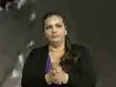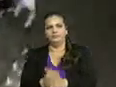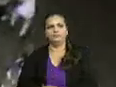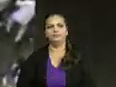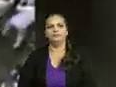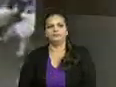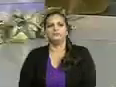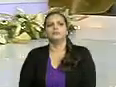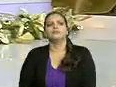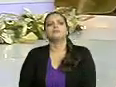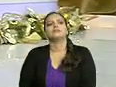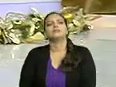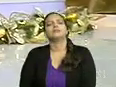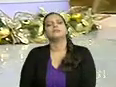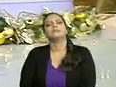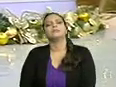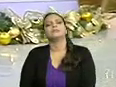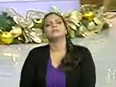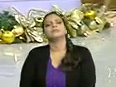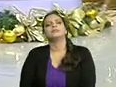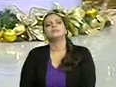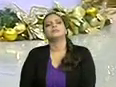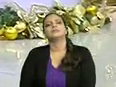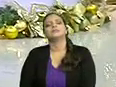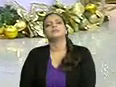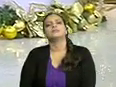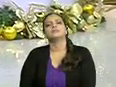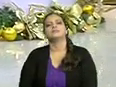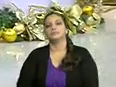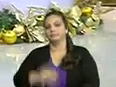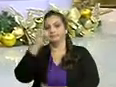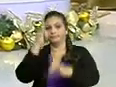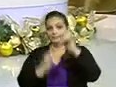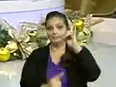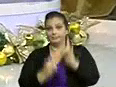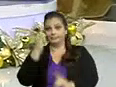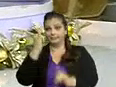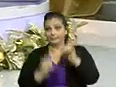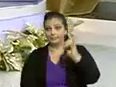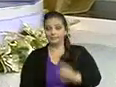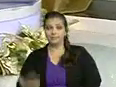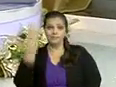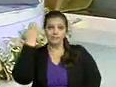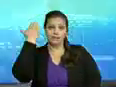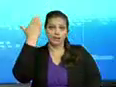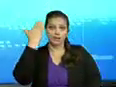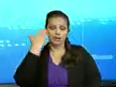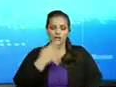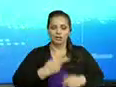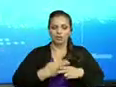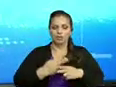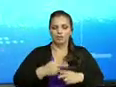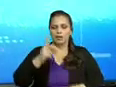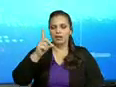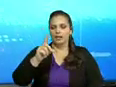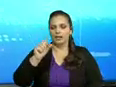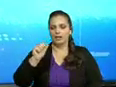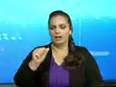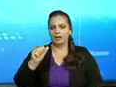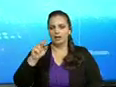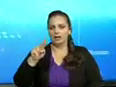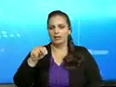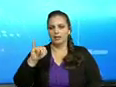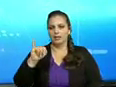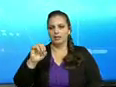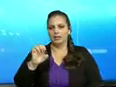Villao. El alcalde de Salinas, Daniel Cisneros, desmintió una fotografía en la que se muestra